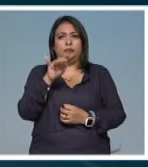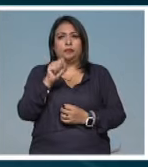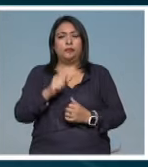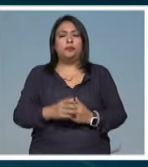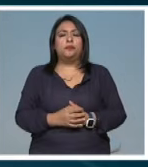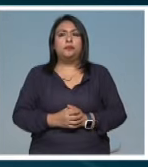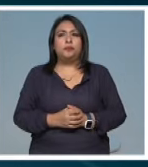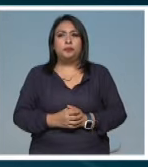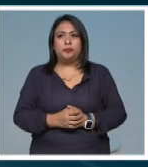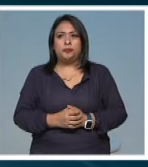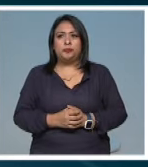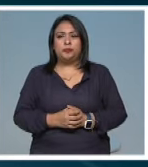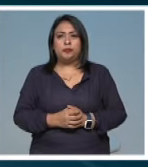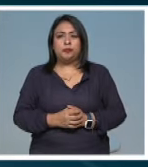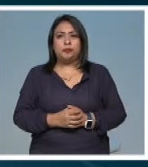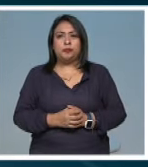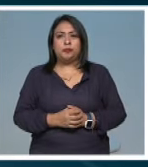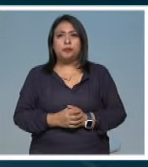Cortés.